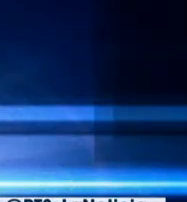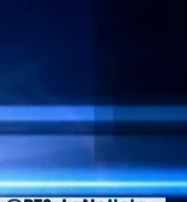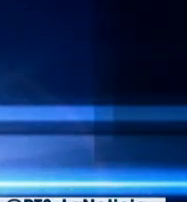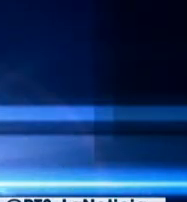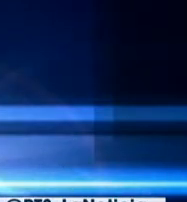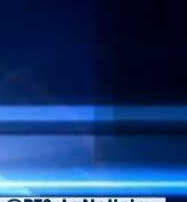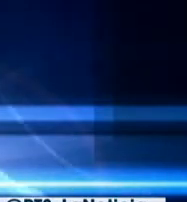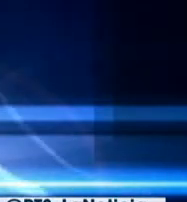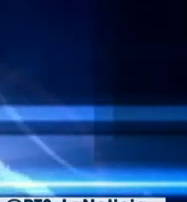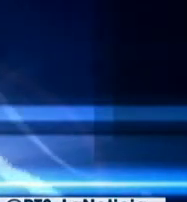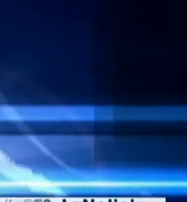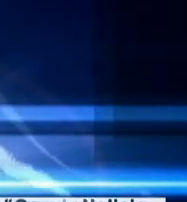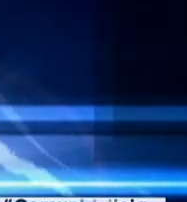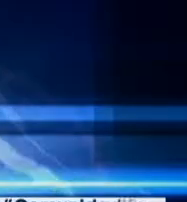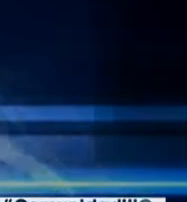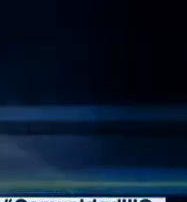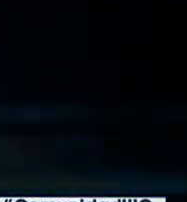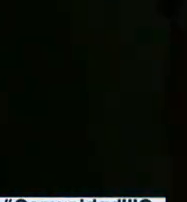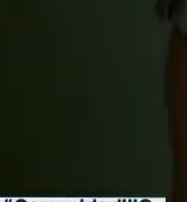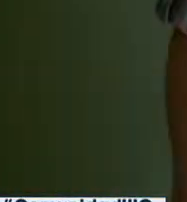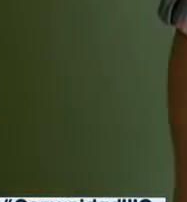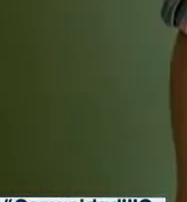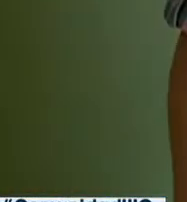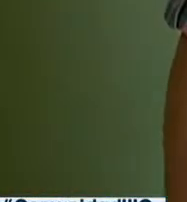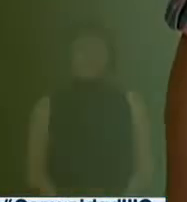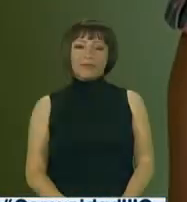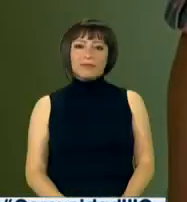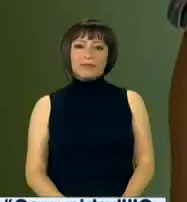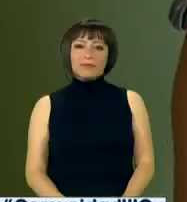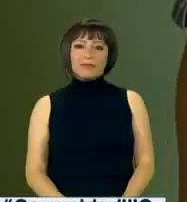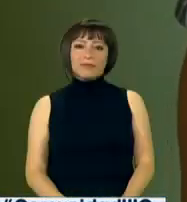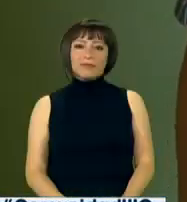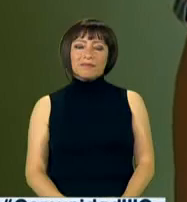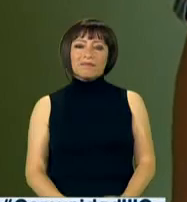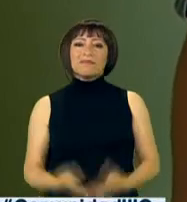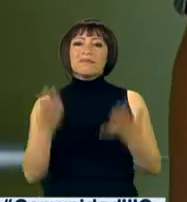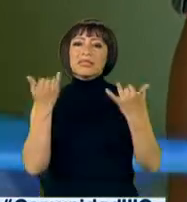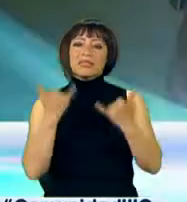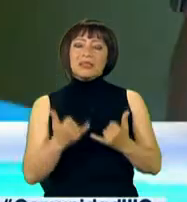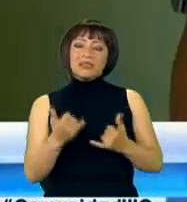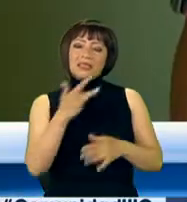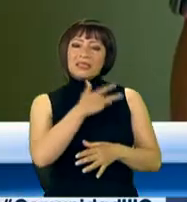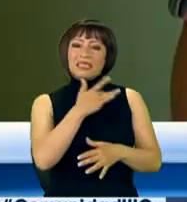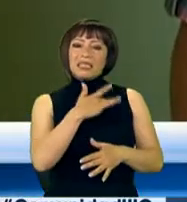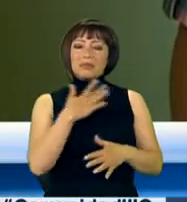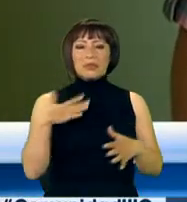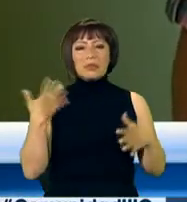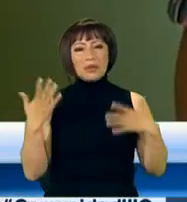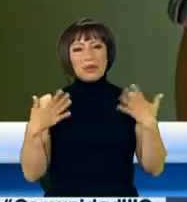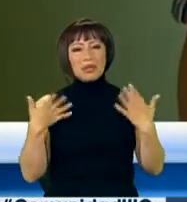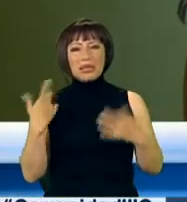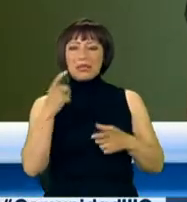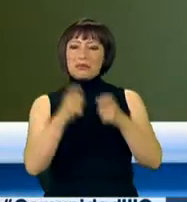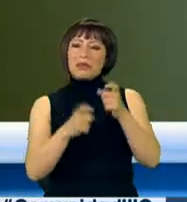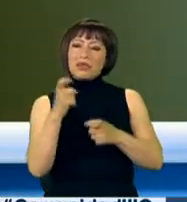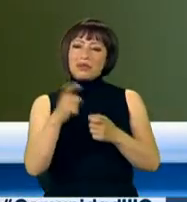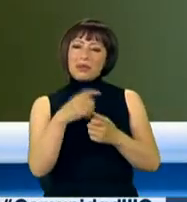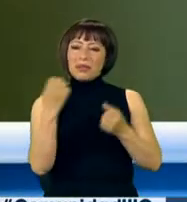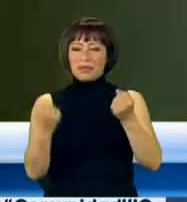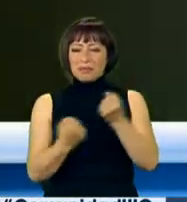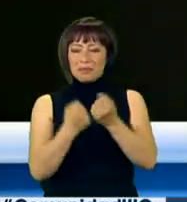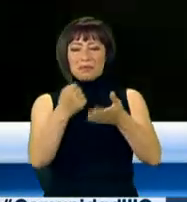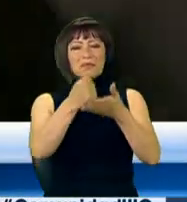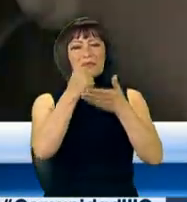2201-869499, a nombre de Fátima Muñoz. Ha sido una alegría, una emoción por las personas que nuevamente han